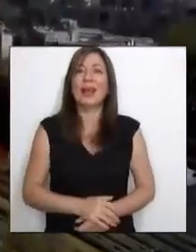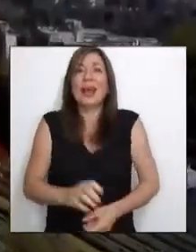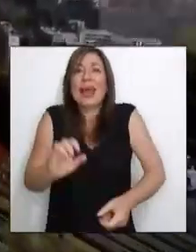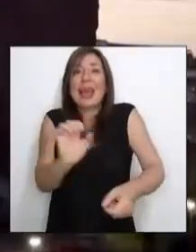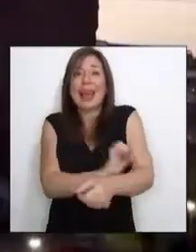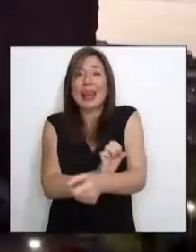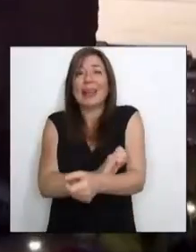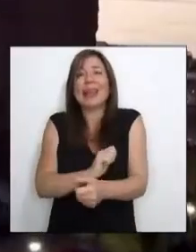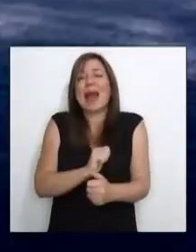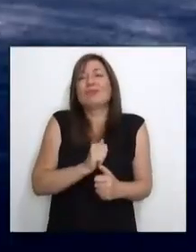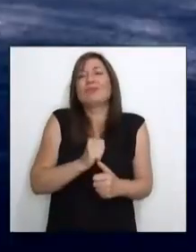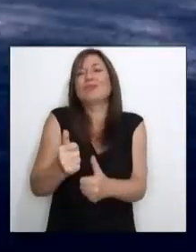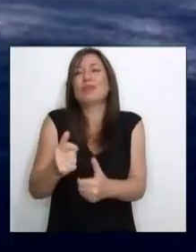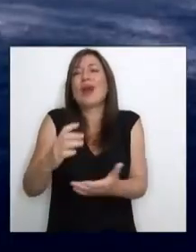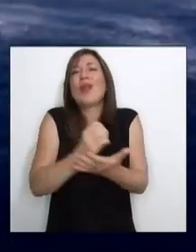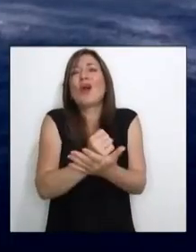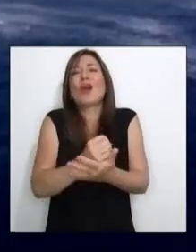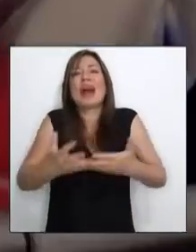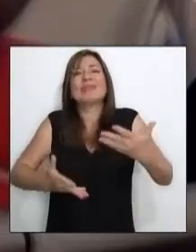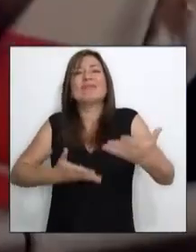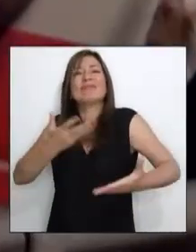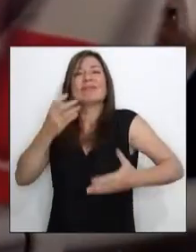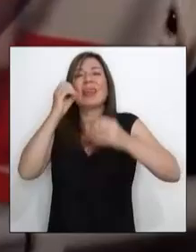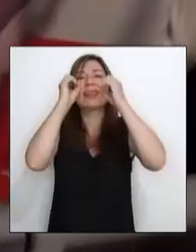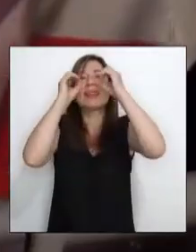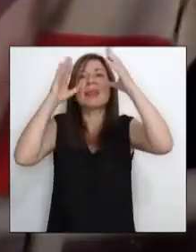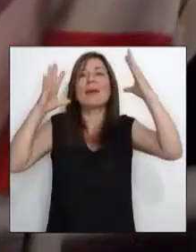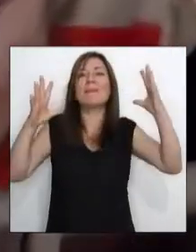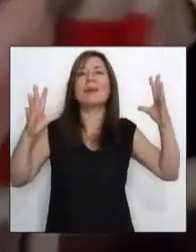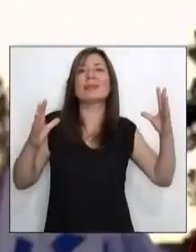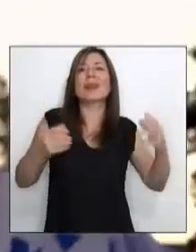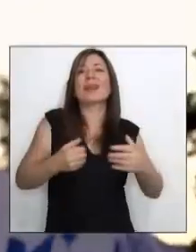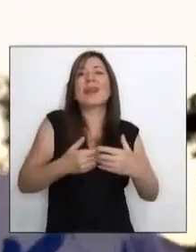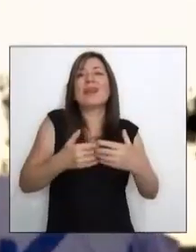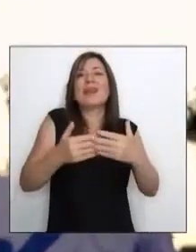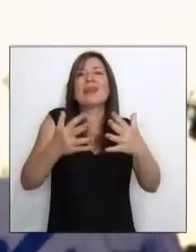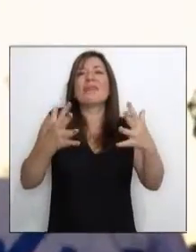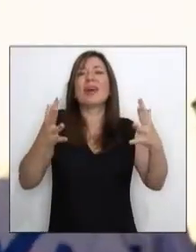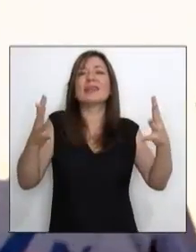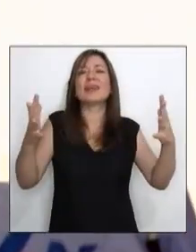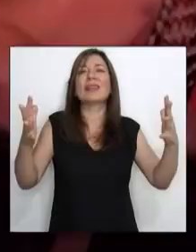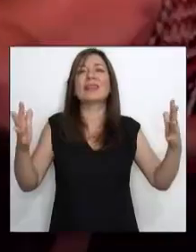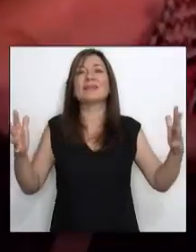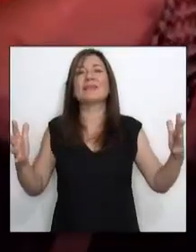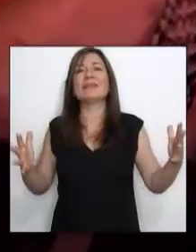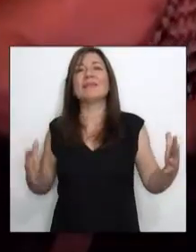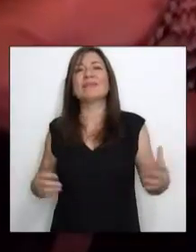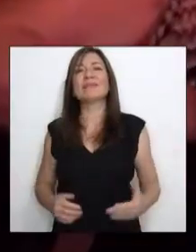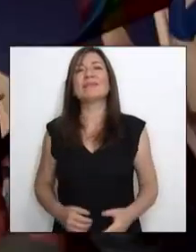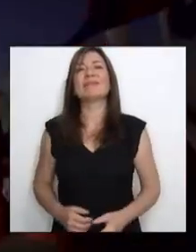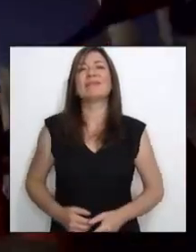energía arrolladora que tú logras despertar, la libertad.